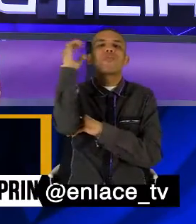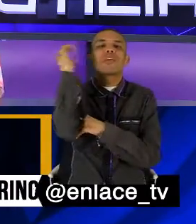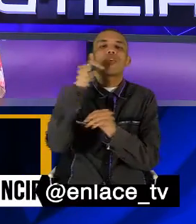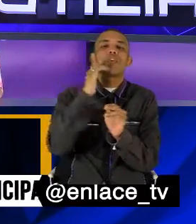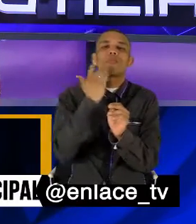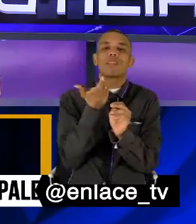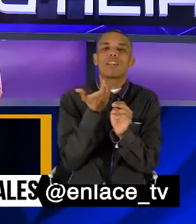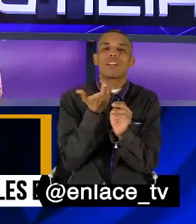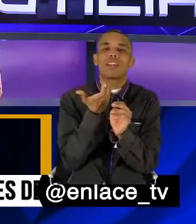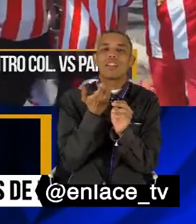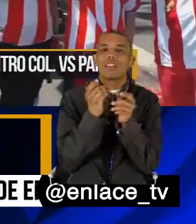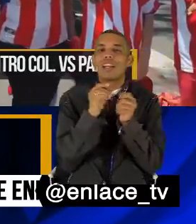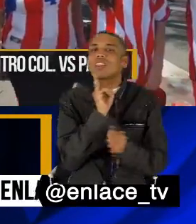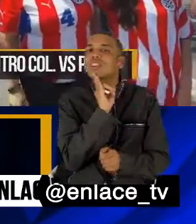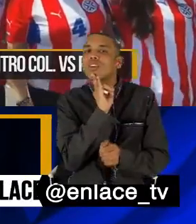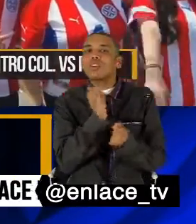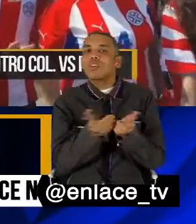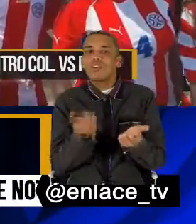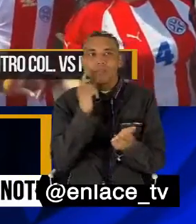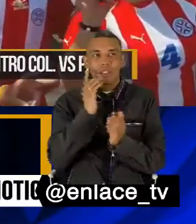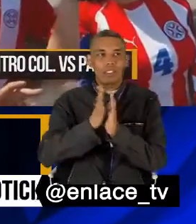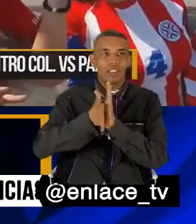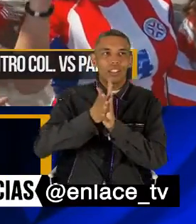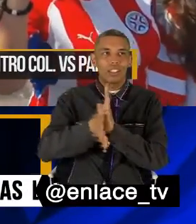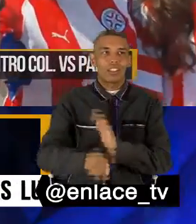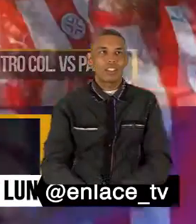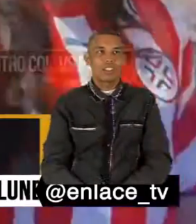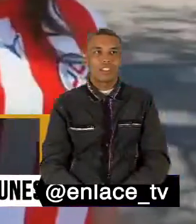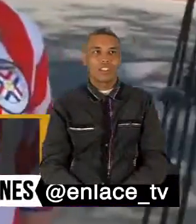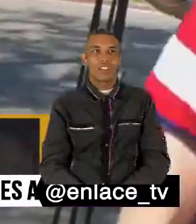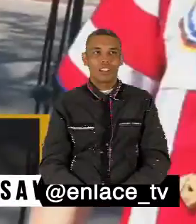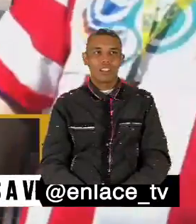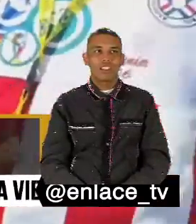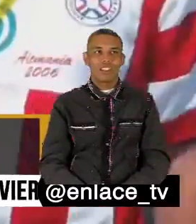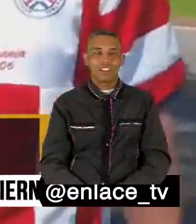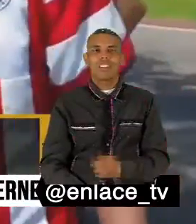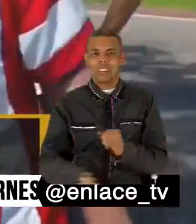encuentro. Paraguay 2, Colombia 0. Muy bien.